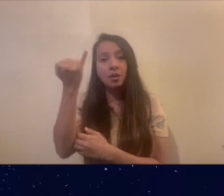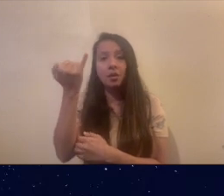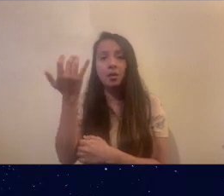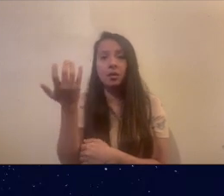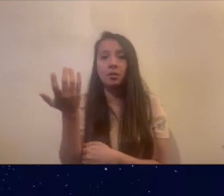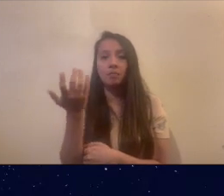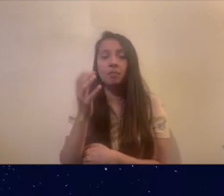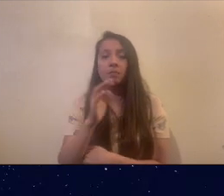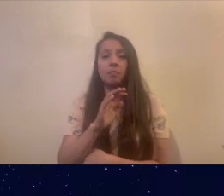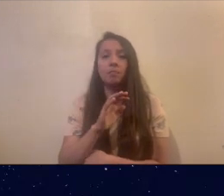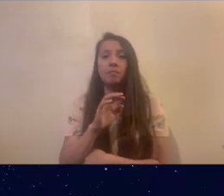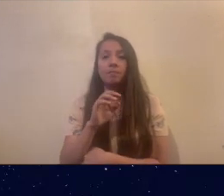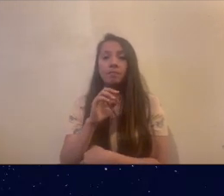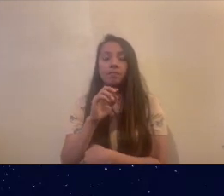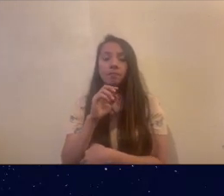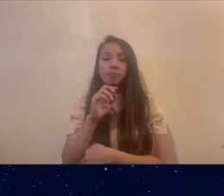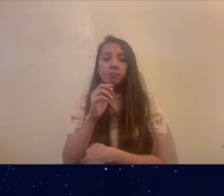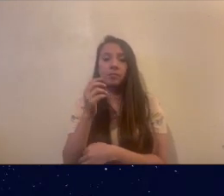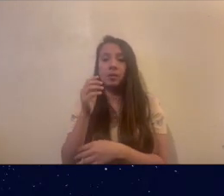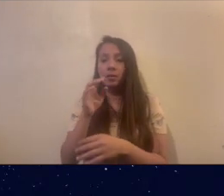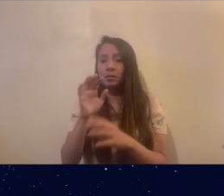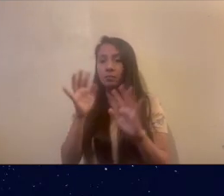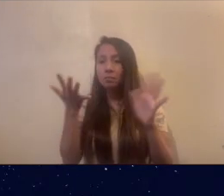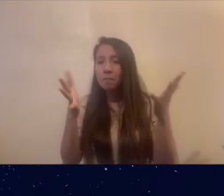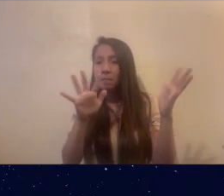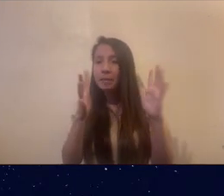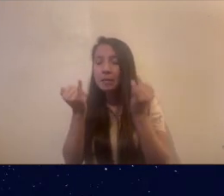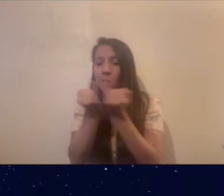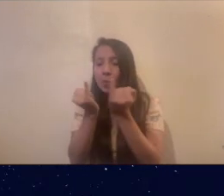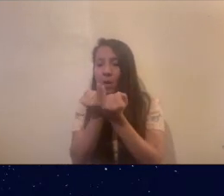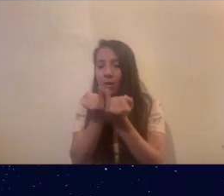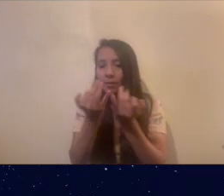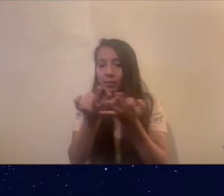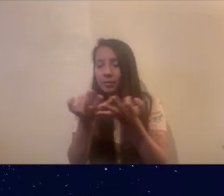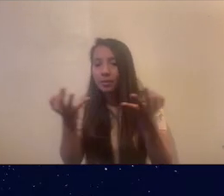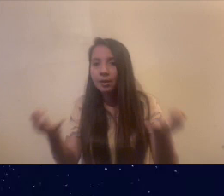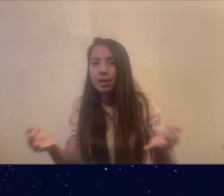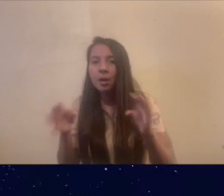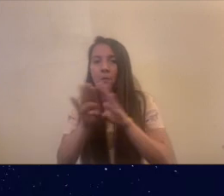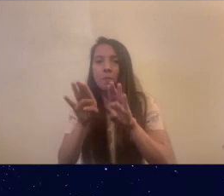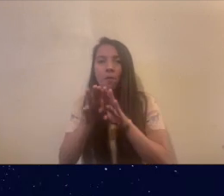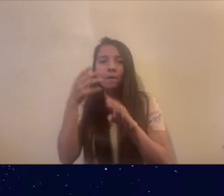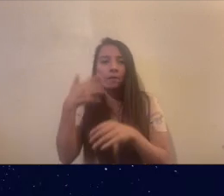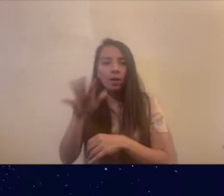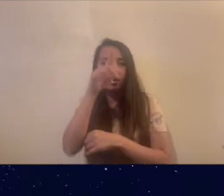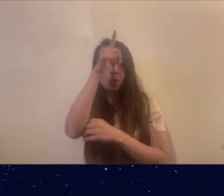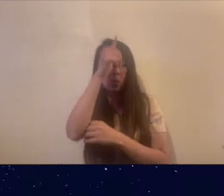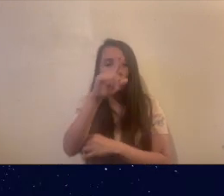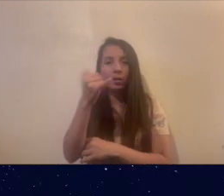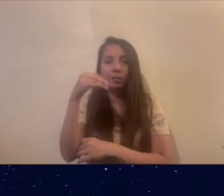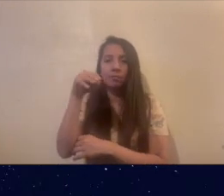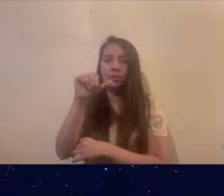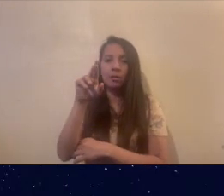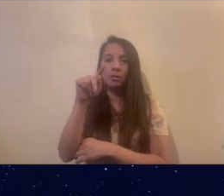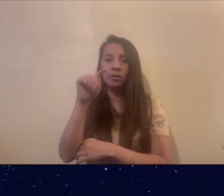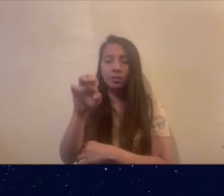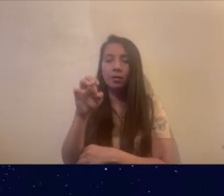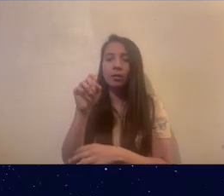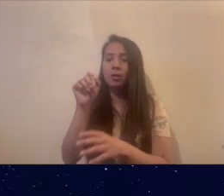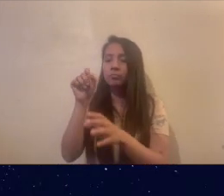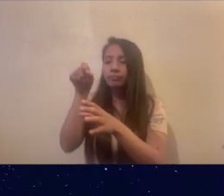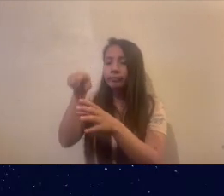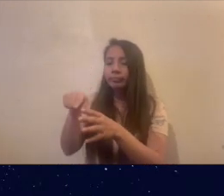sería lograr un sustrato similar a lo que serían las tierras de la Luna y Marte y ver si las